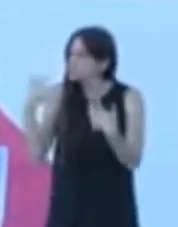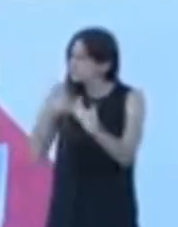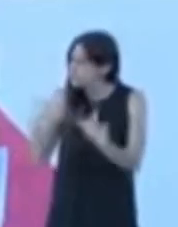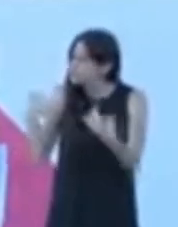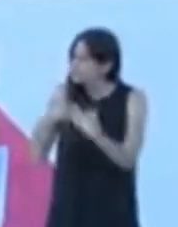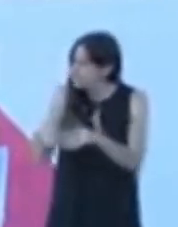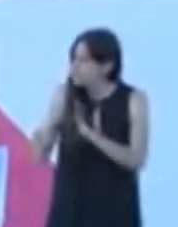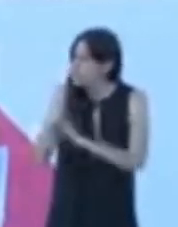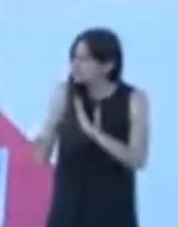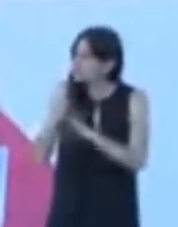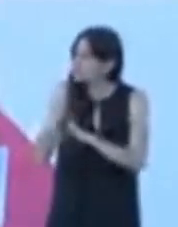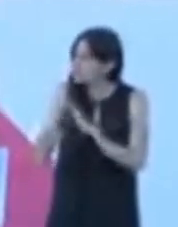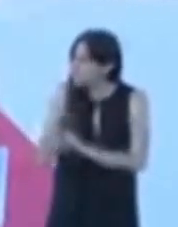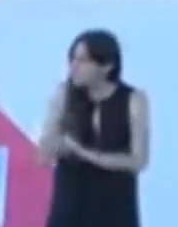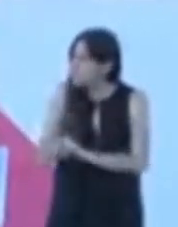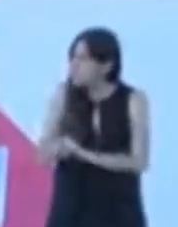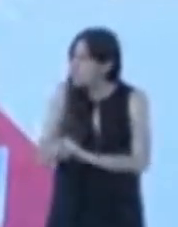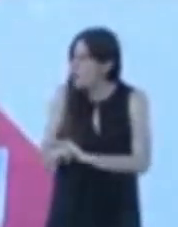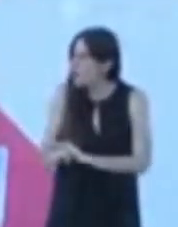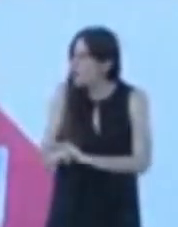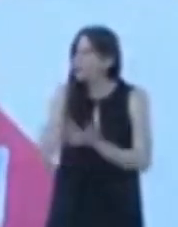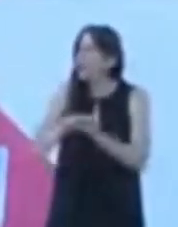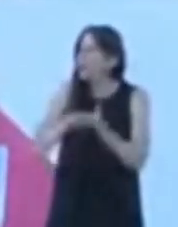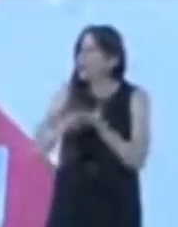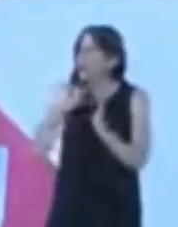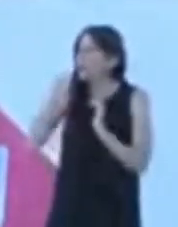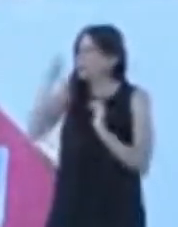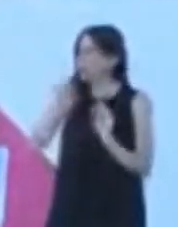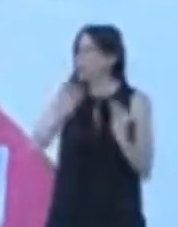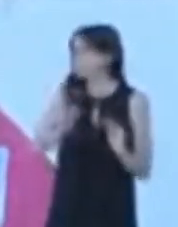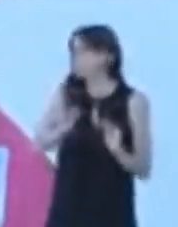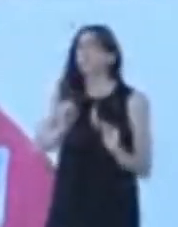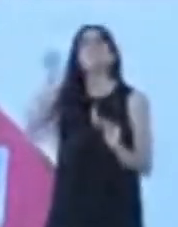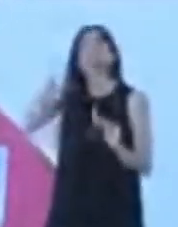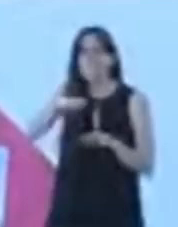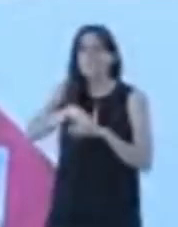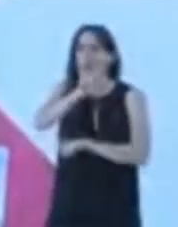pesada de su masculinidad. También para eso.